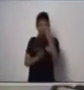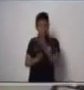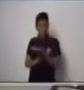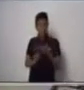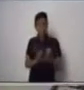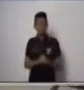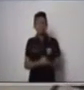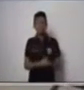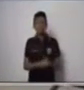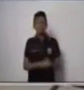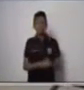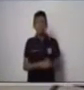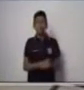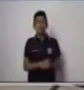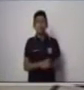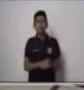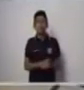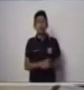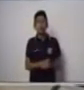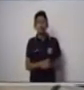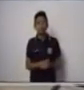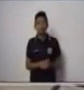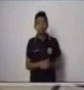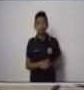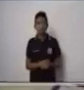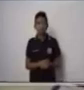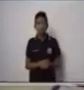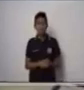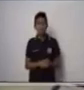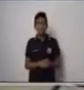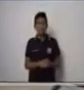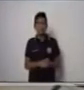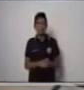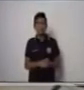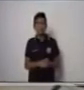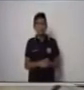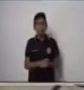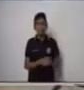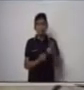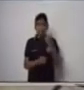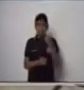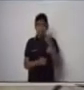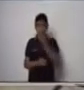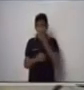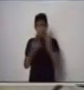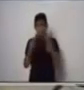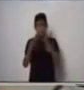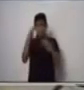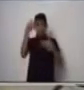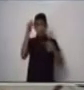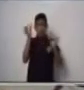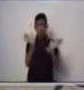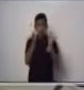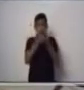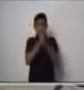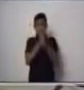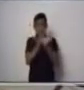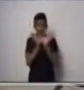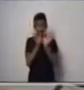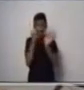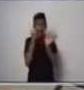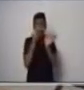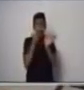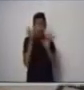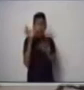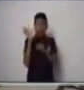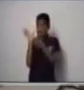Muy bien. Acá todos. Observamos que tenemos una línea en el centro